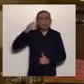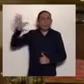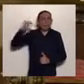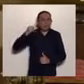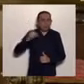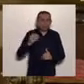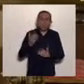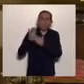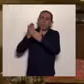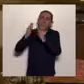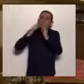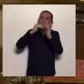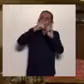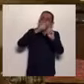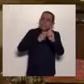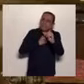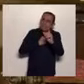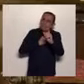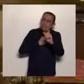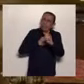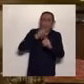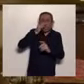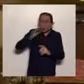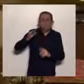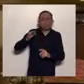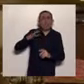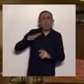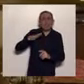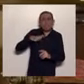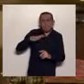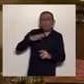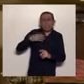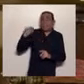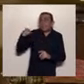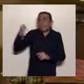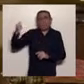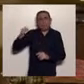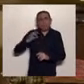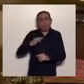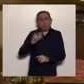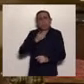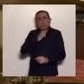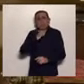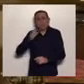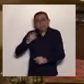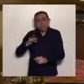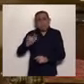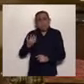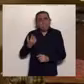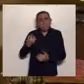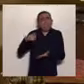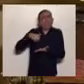escúchanos. Por la Iglesia, para que nunca falte el llamado de buen pastor a la vida sacerdotal y a la